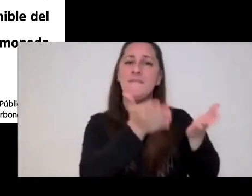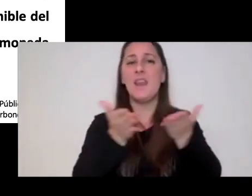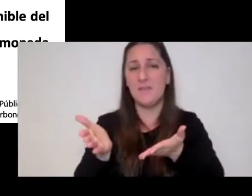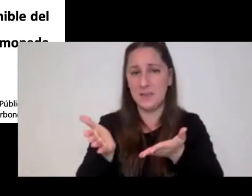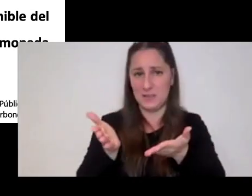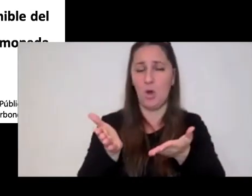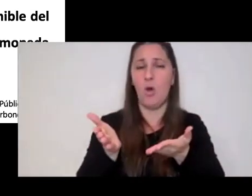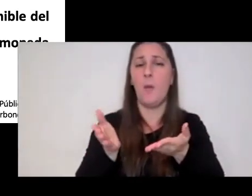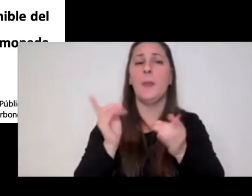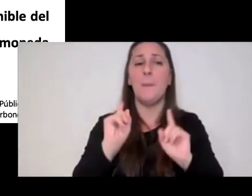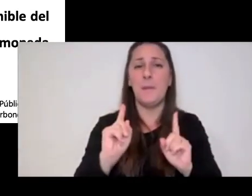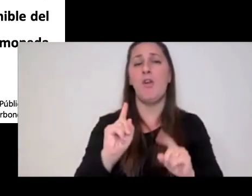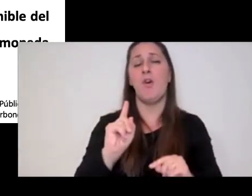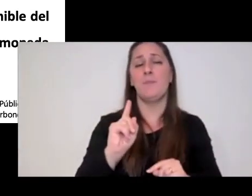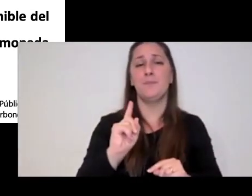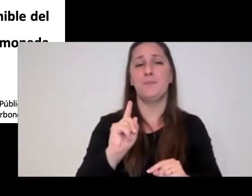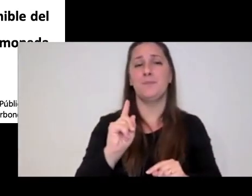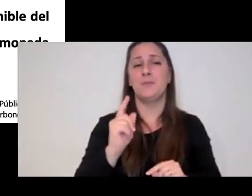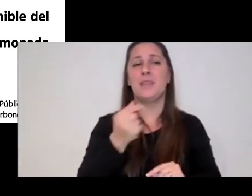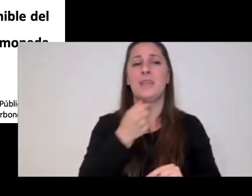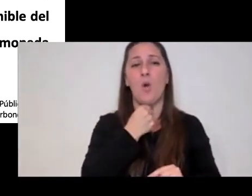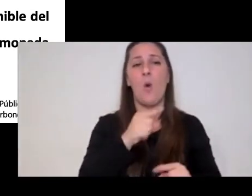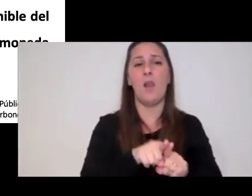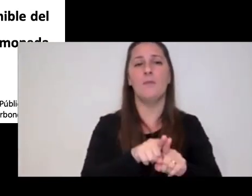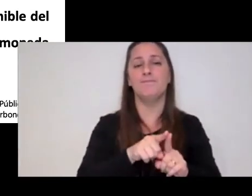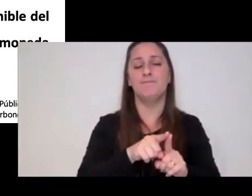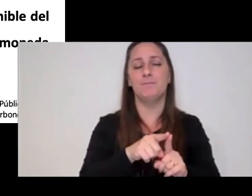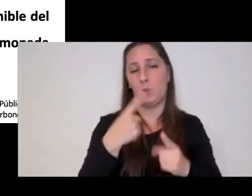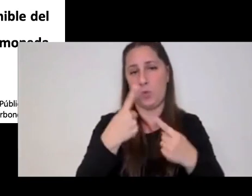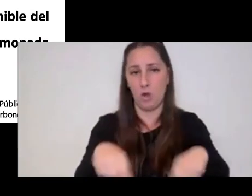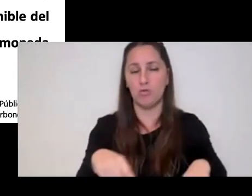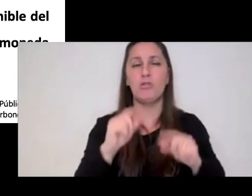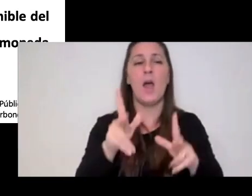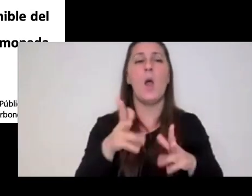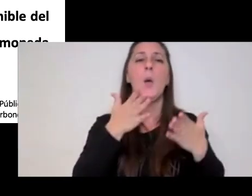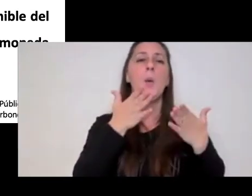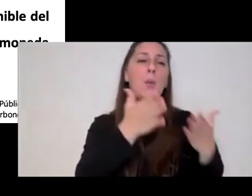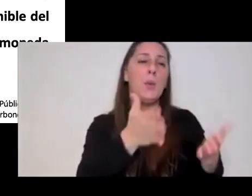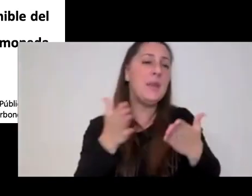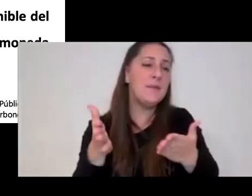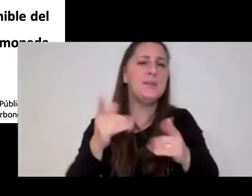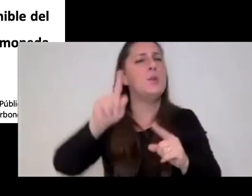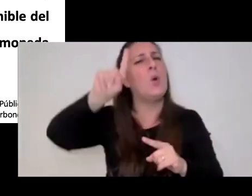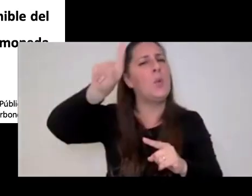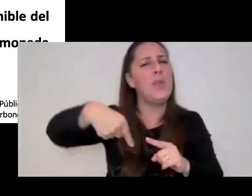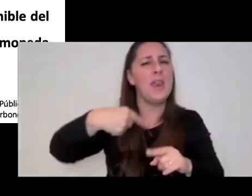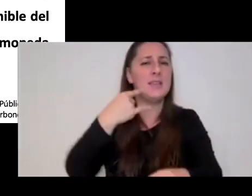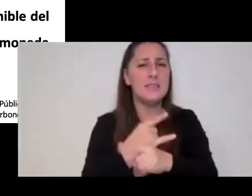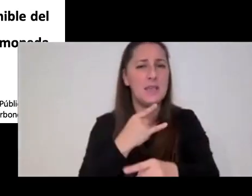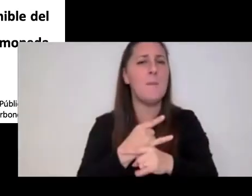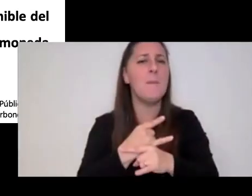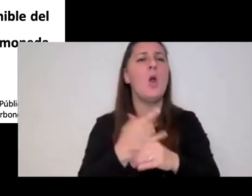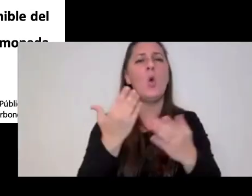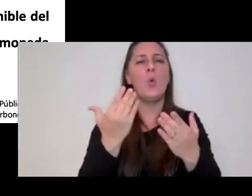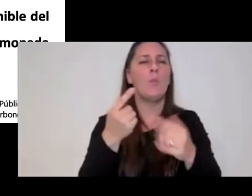esto quiero tal vez levantar una cuestión. Acá los beneficios están derivados siempre con una posibilidad. Con